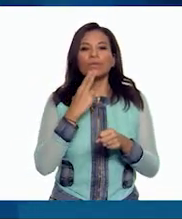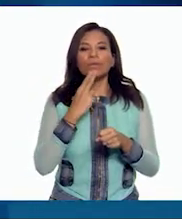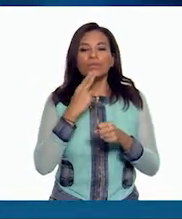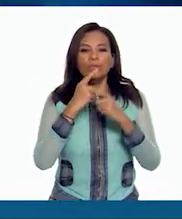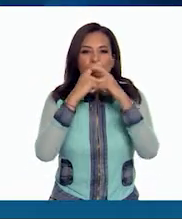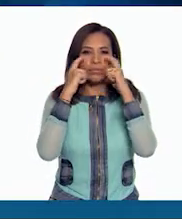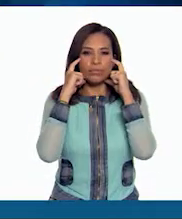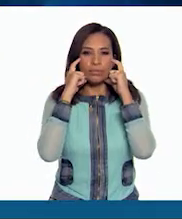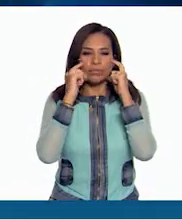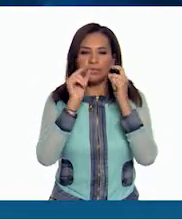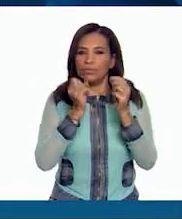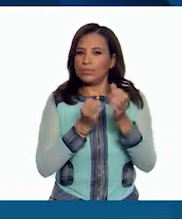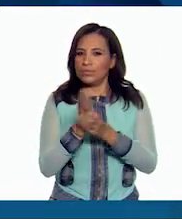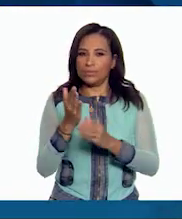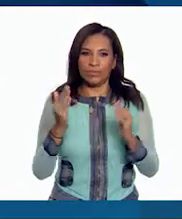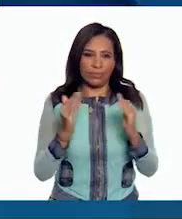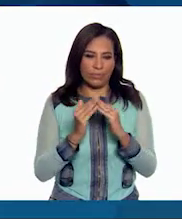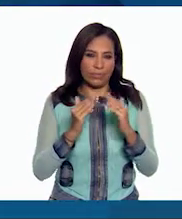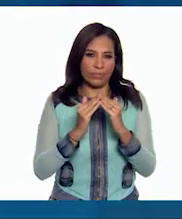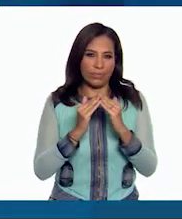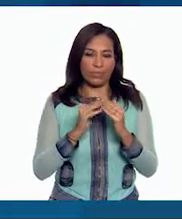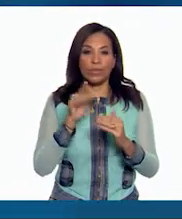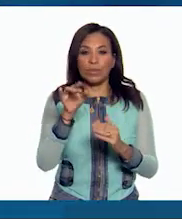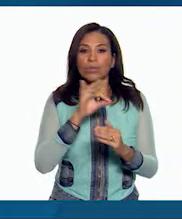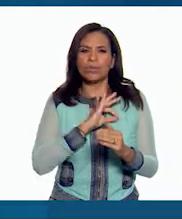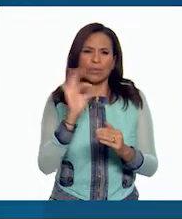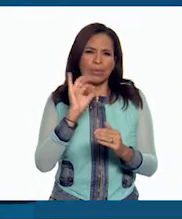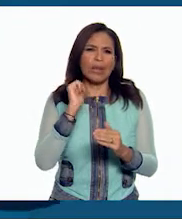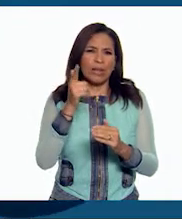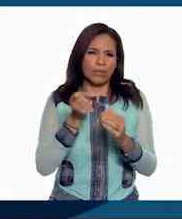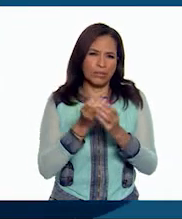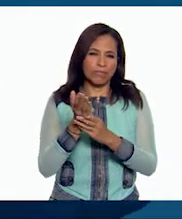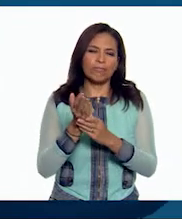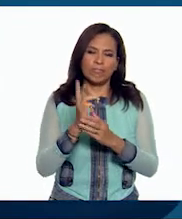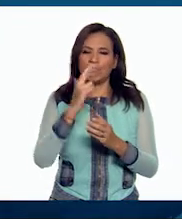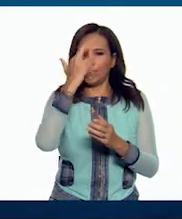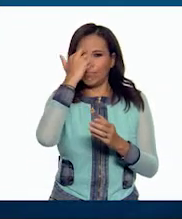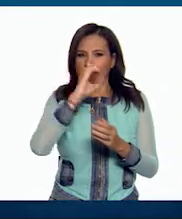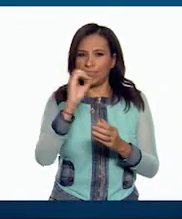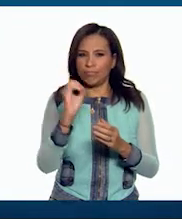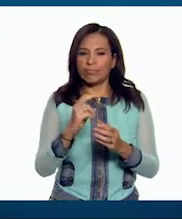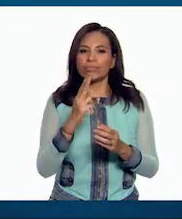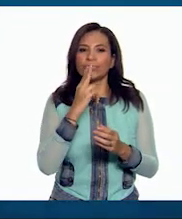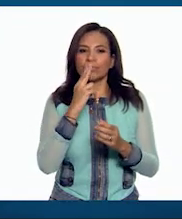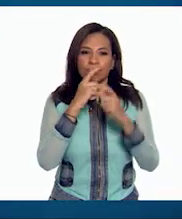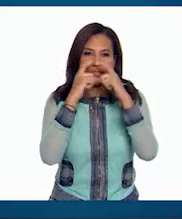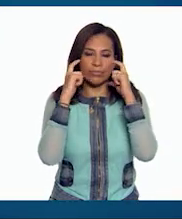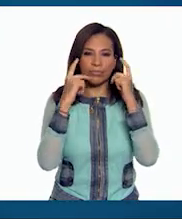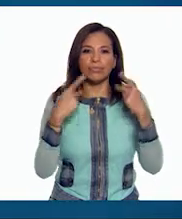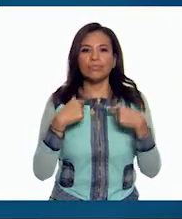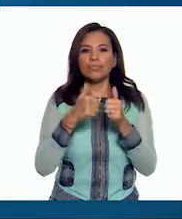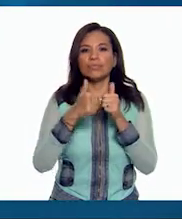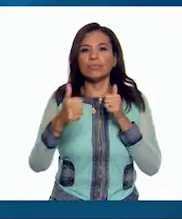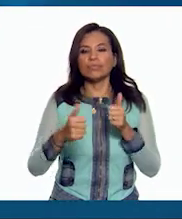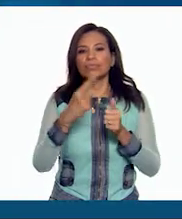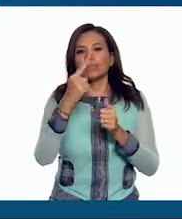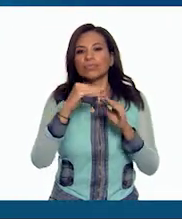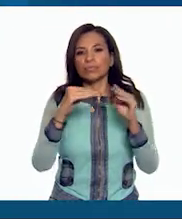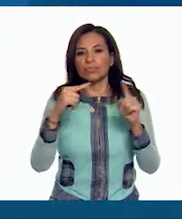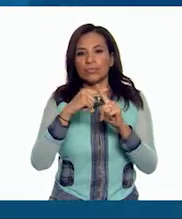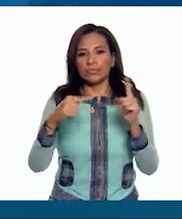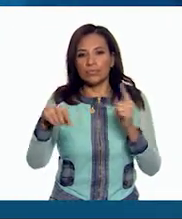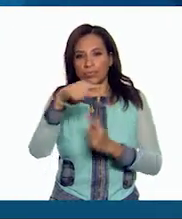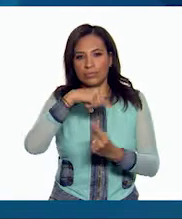Utiliza cubrebocas. No salgas de casa. Si tienes que hacerlo, recuerda que es obligatorio utilizarlo. Mantén una distancia mínima de un